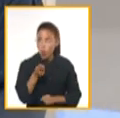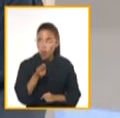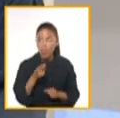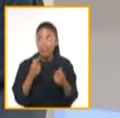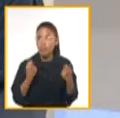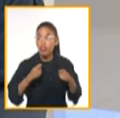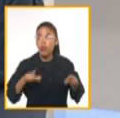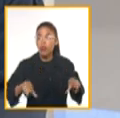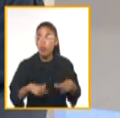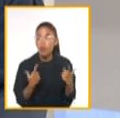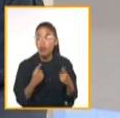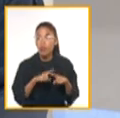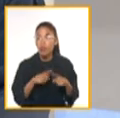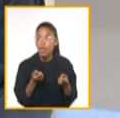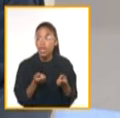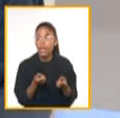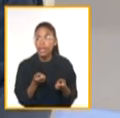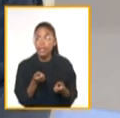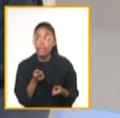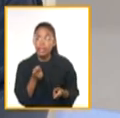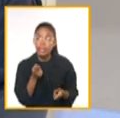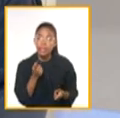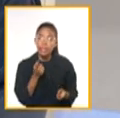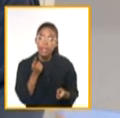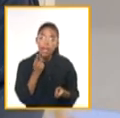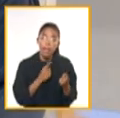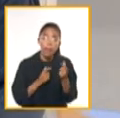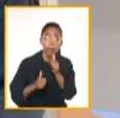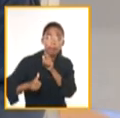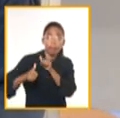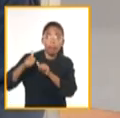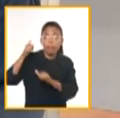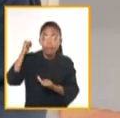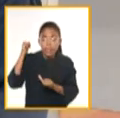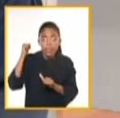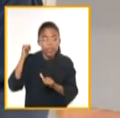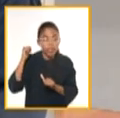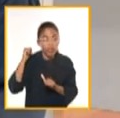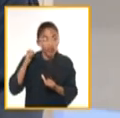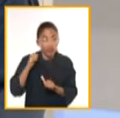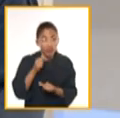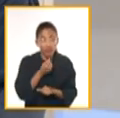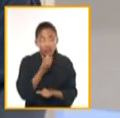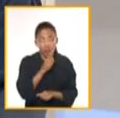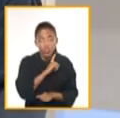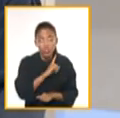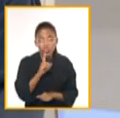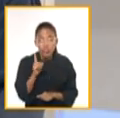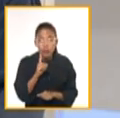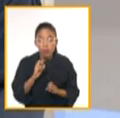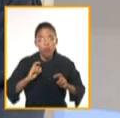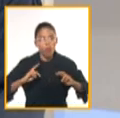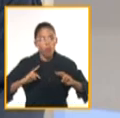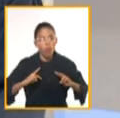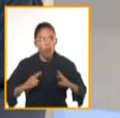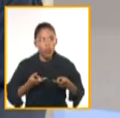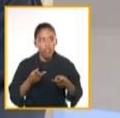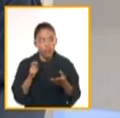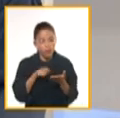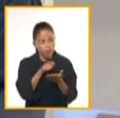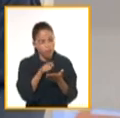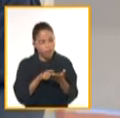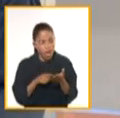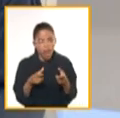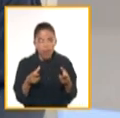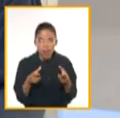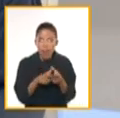inmediata, para no caer en tener que regresar atrás en un punto de partida que es casi que volver a cero en un microsistema